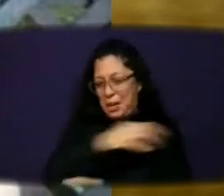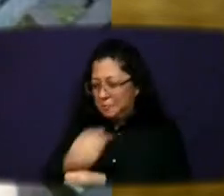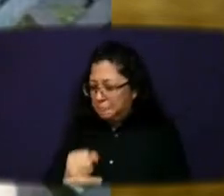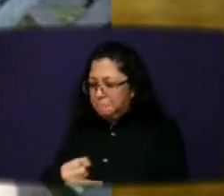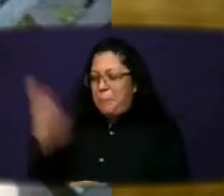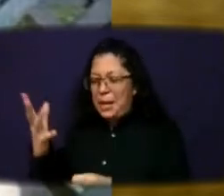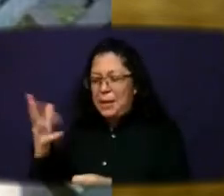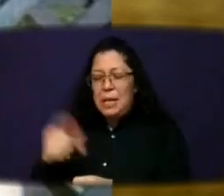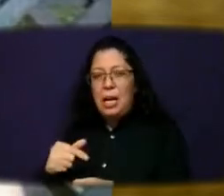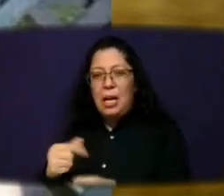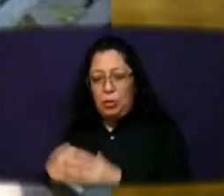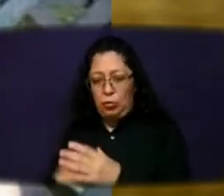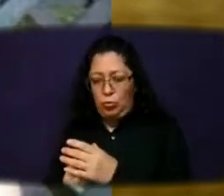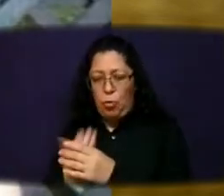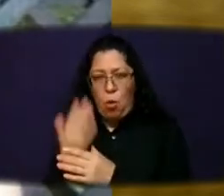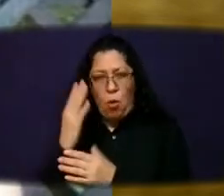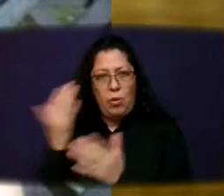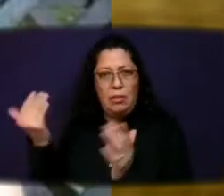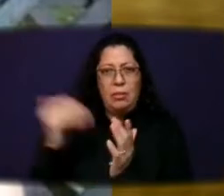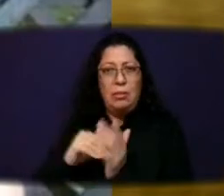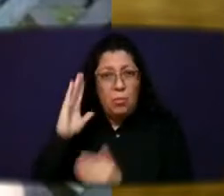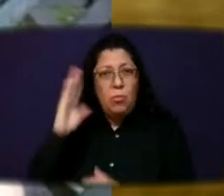vuelve a crecer.